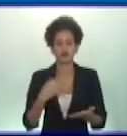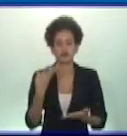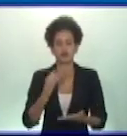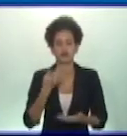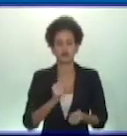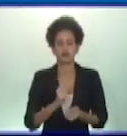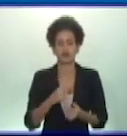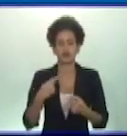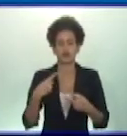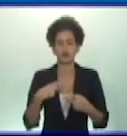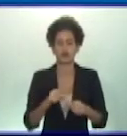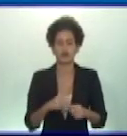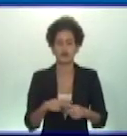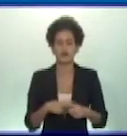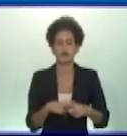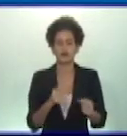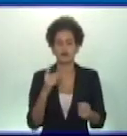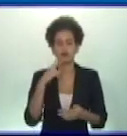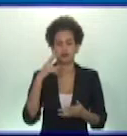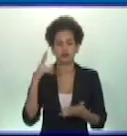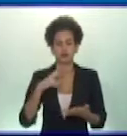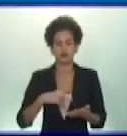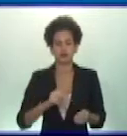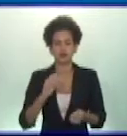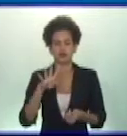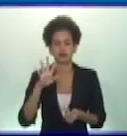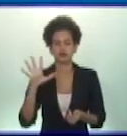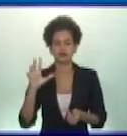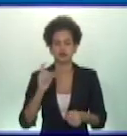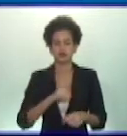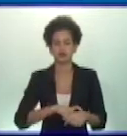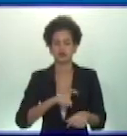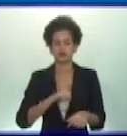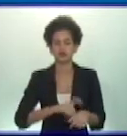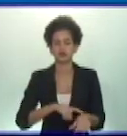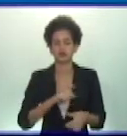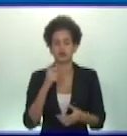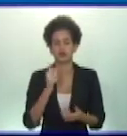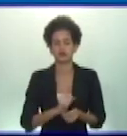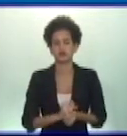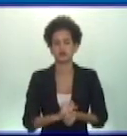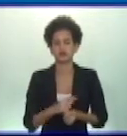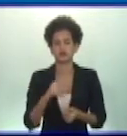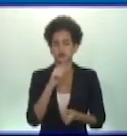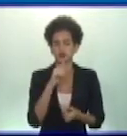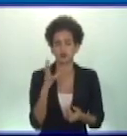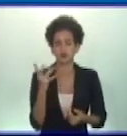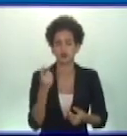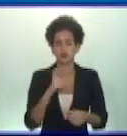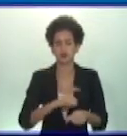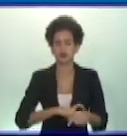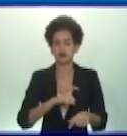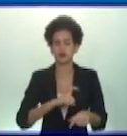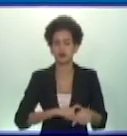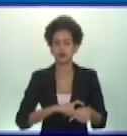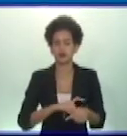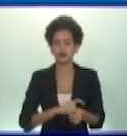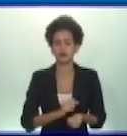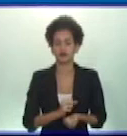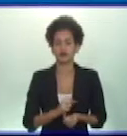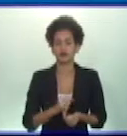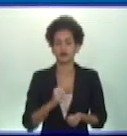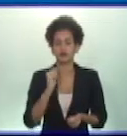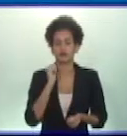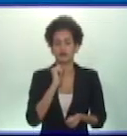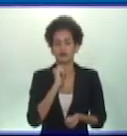minutos más que su primo demoró Orlando en leer el cuento? Como siempre, dentro de la estrategia para